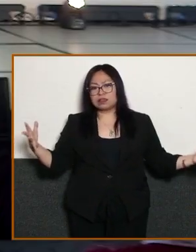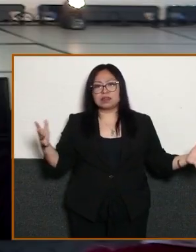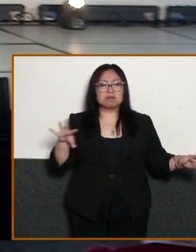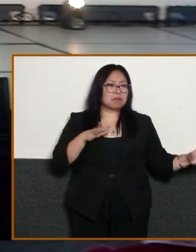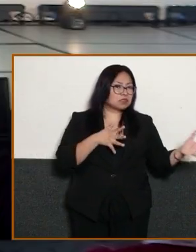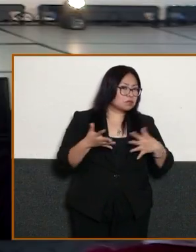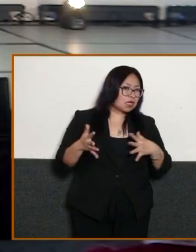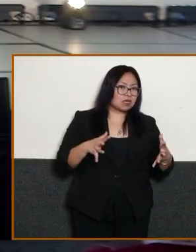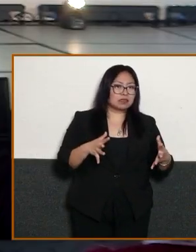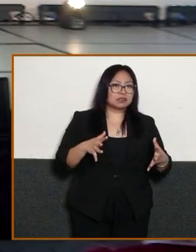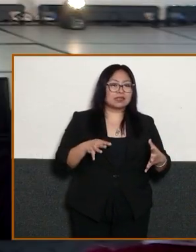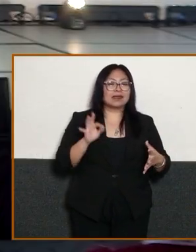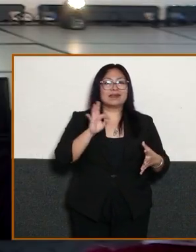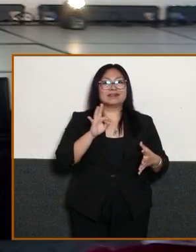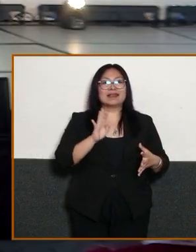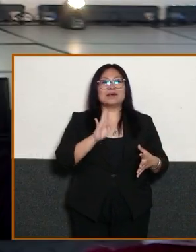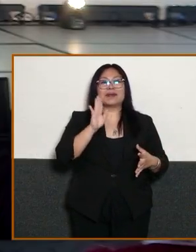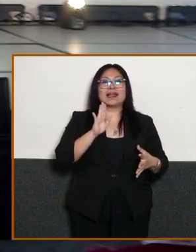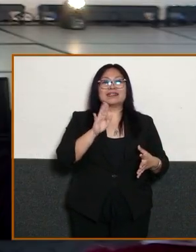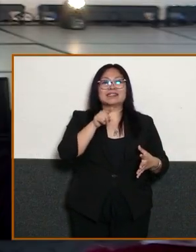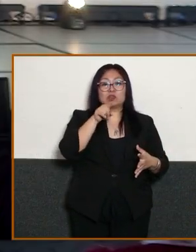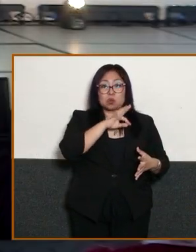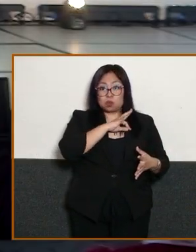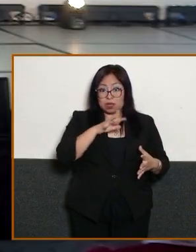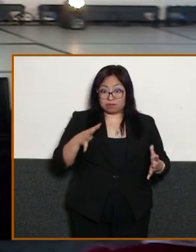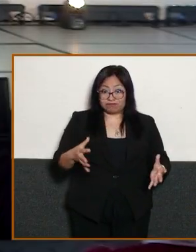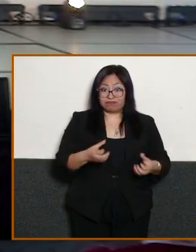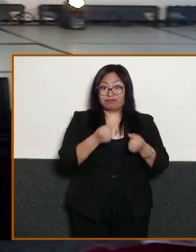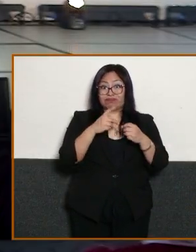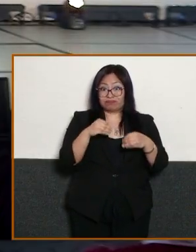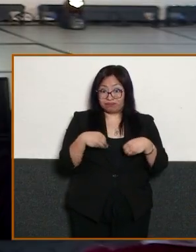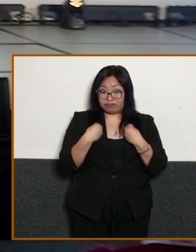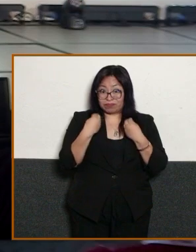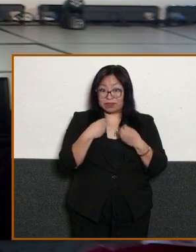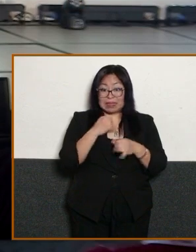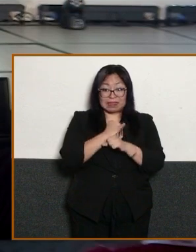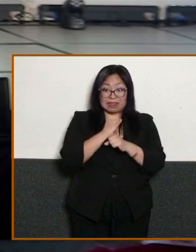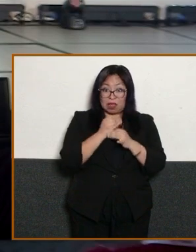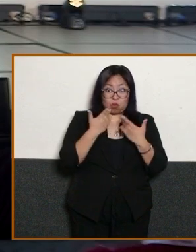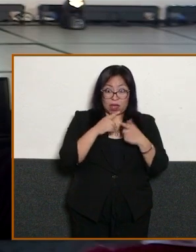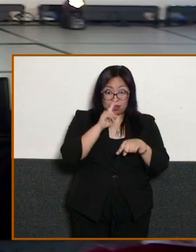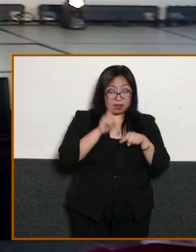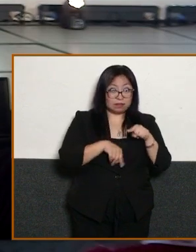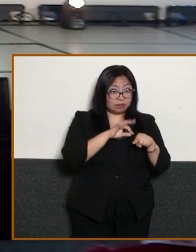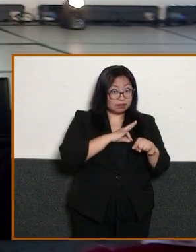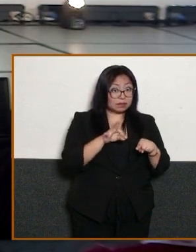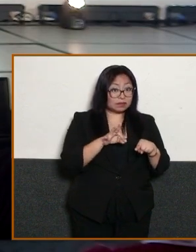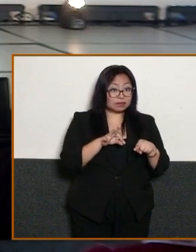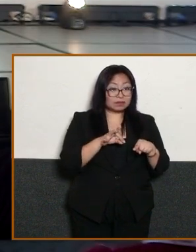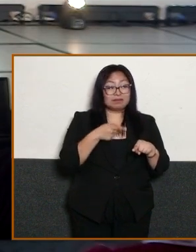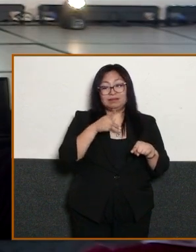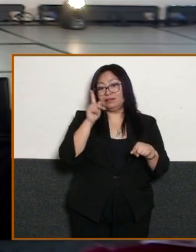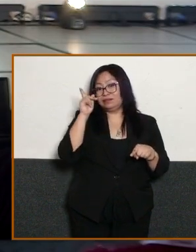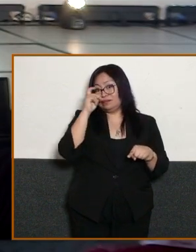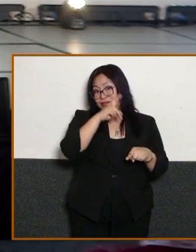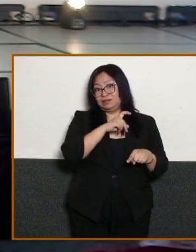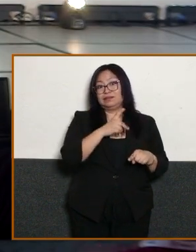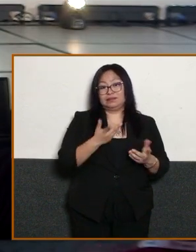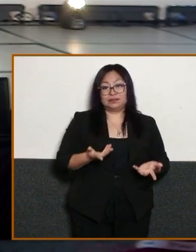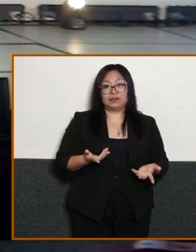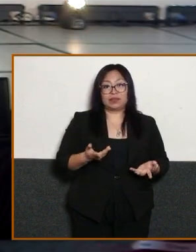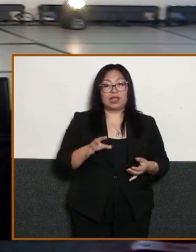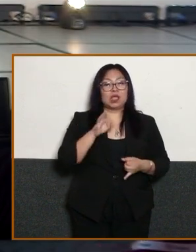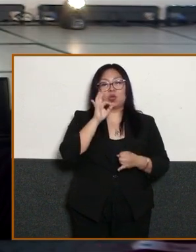les dijera, a ver, sobrevivan sin internet. Bueno, buena suerte. Se puede, pero va a ser mucho más difícil.